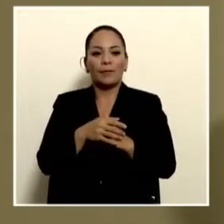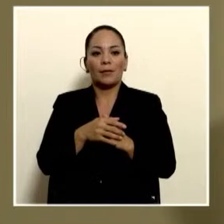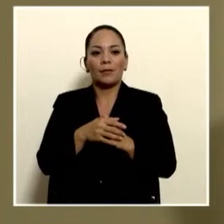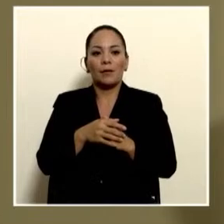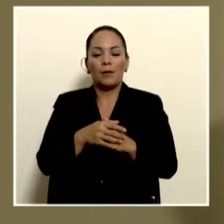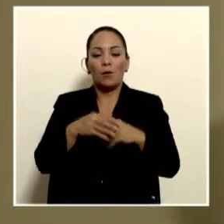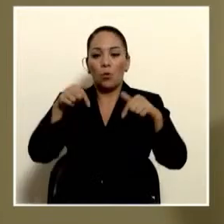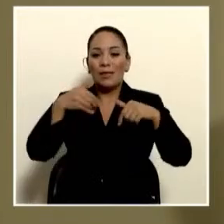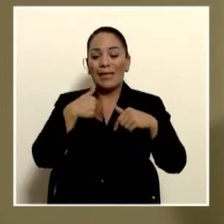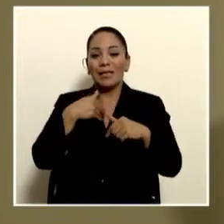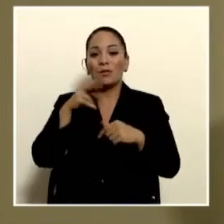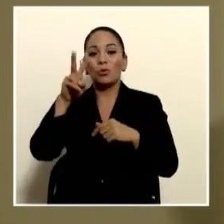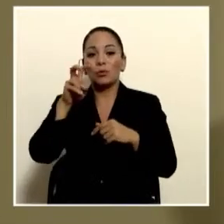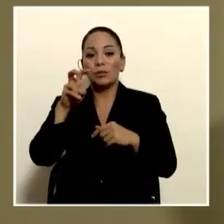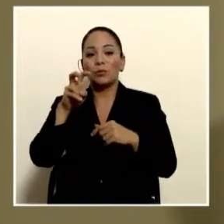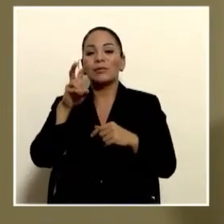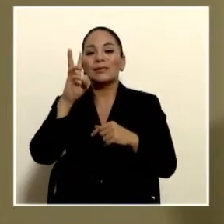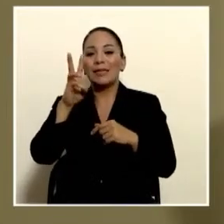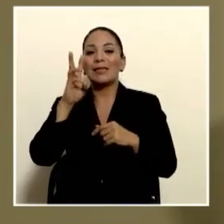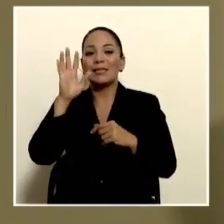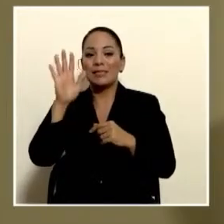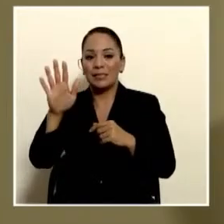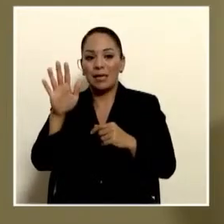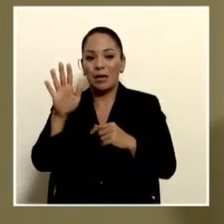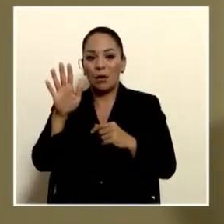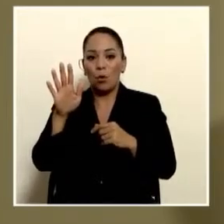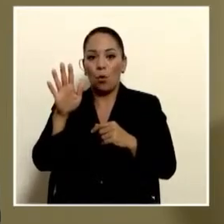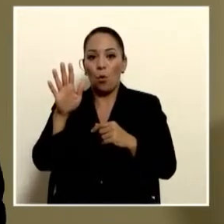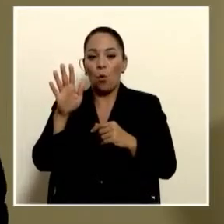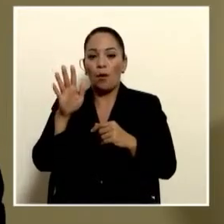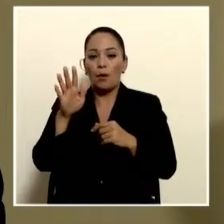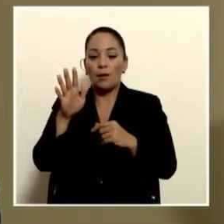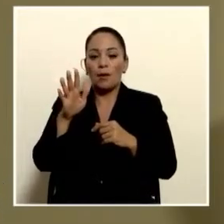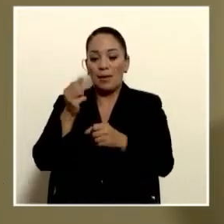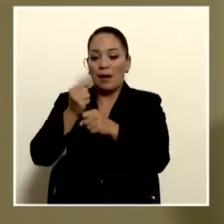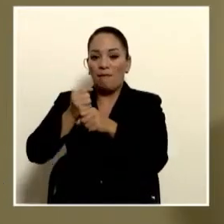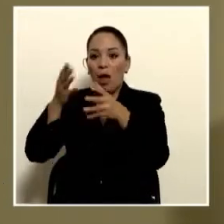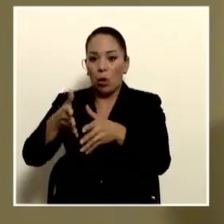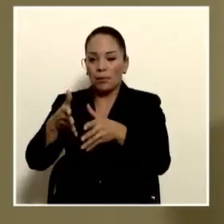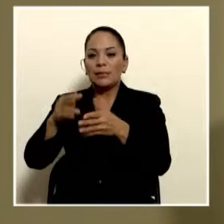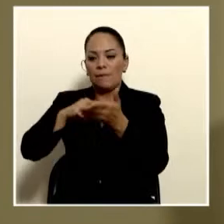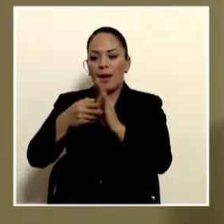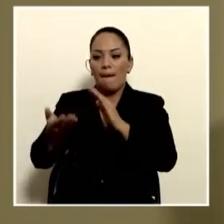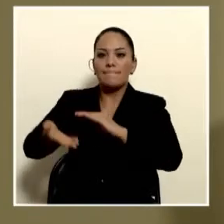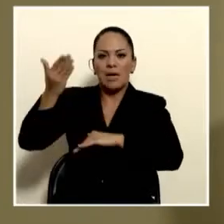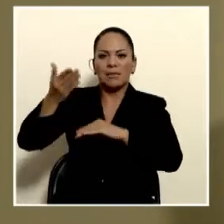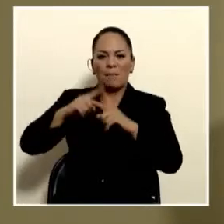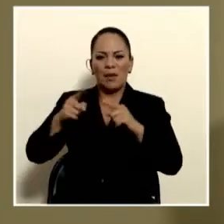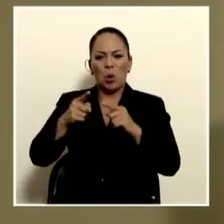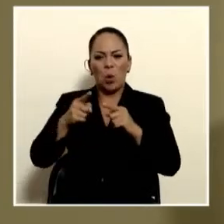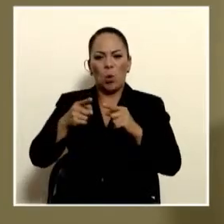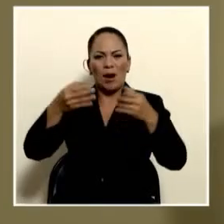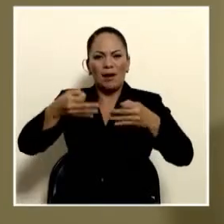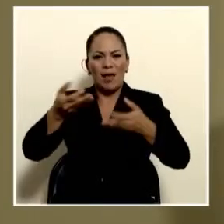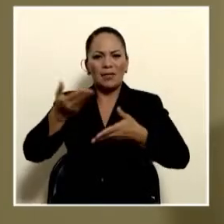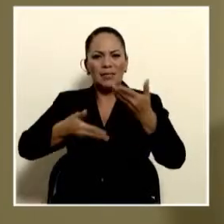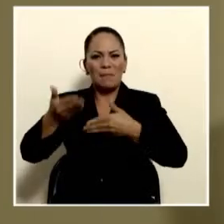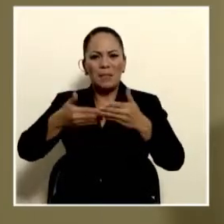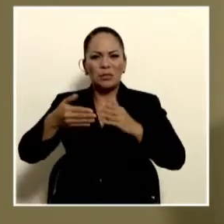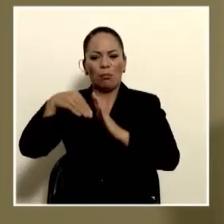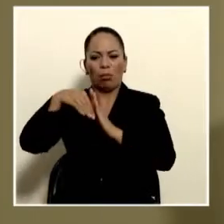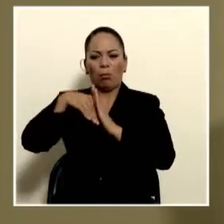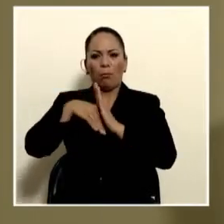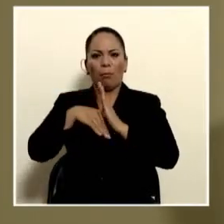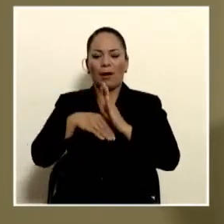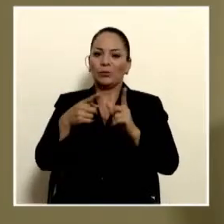hoy tienen 265 y vemos que la calidad de los servicios judiciales va para atrás, pucha,